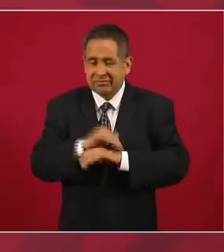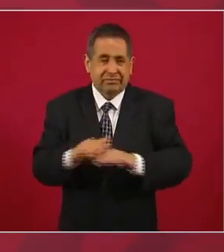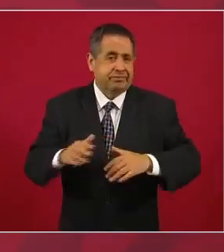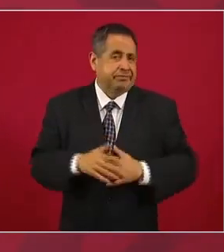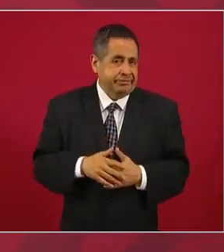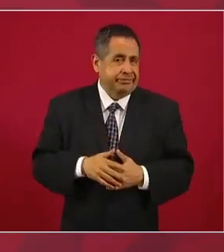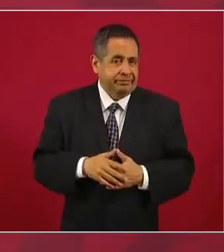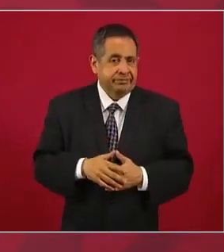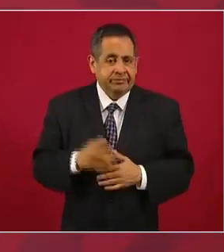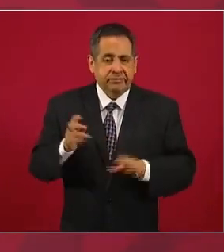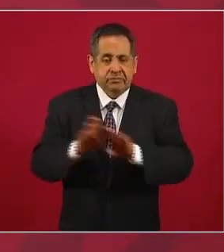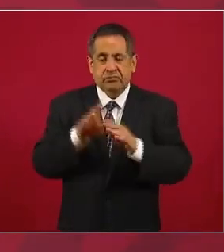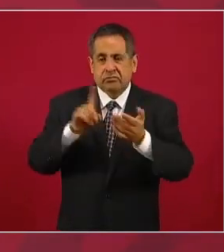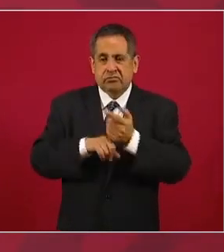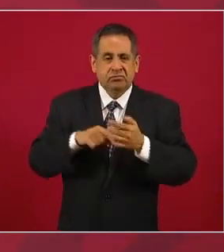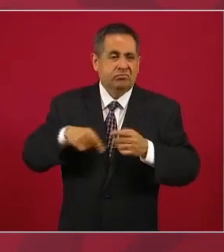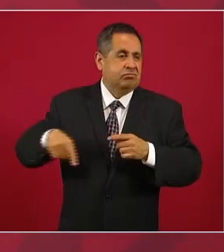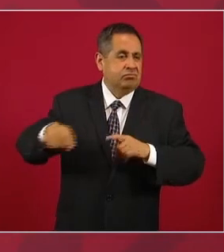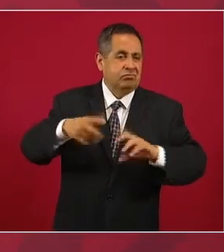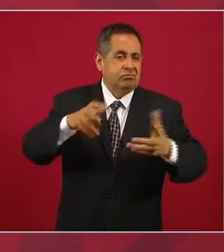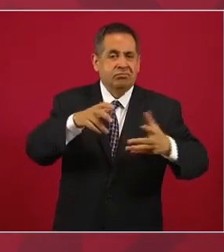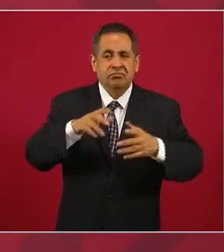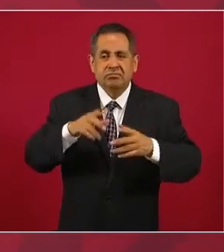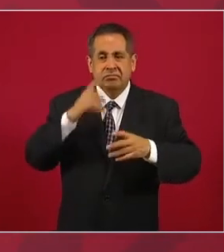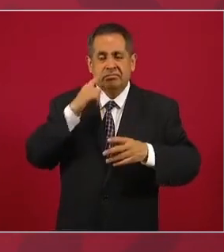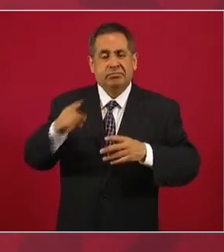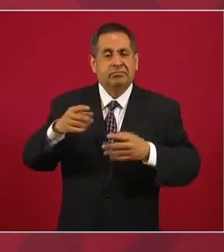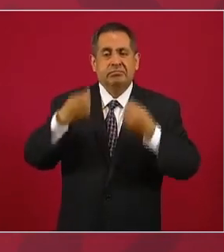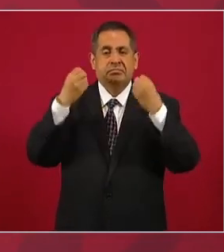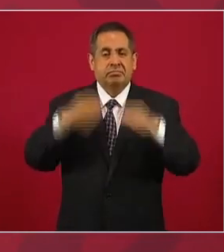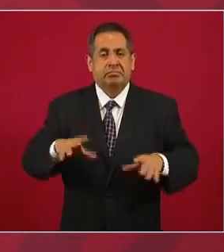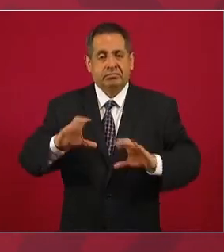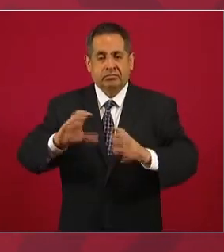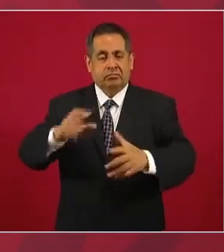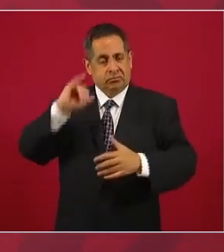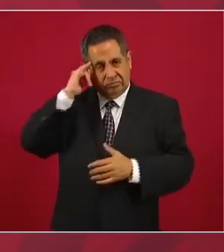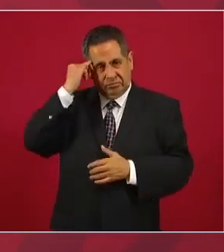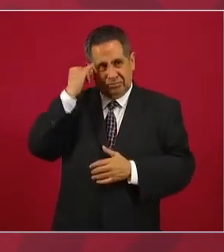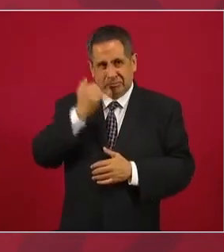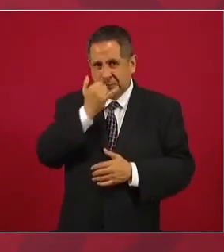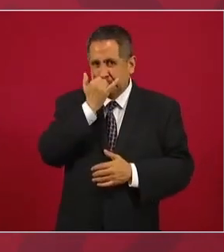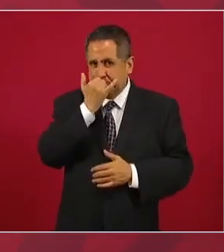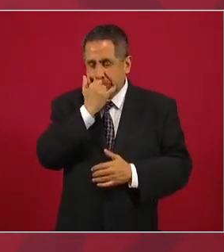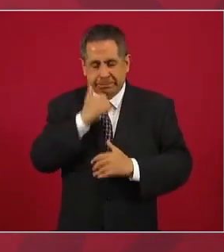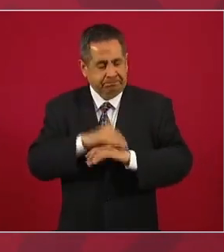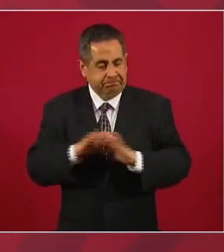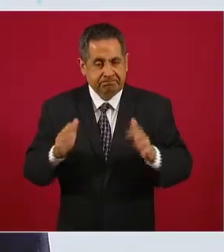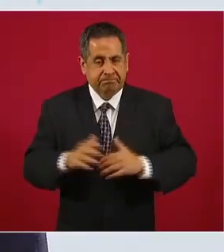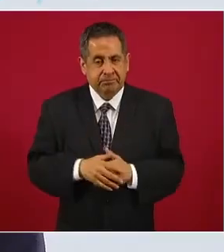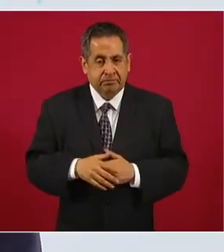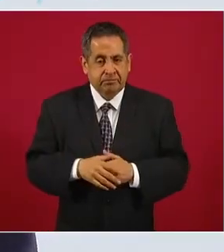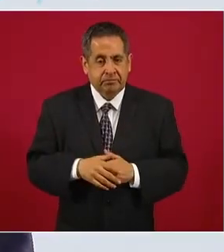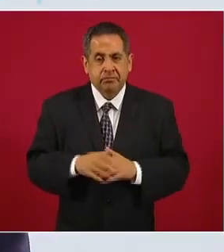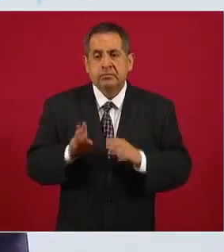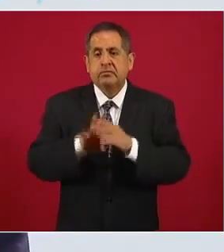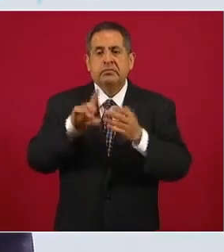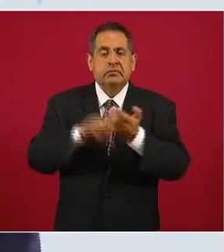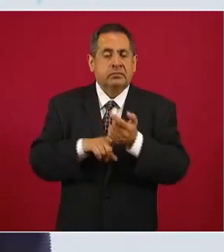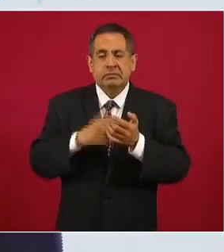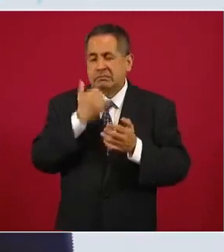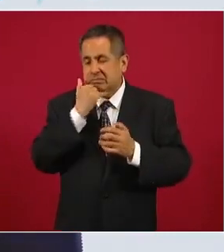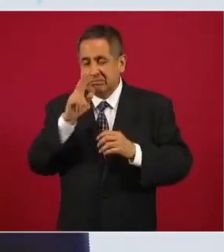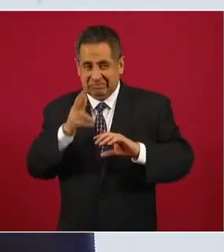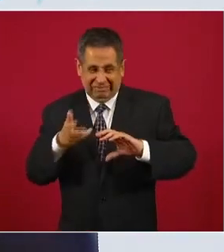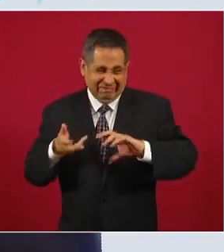el acoso depredador en contra de las comunidades indígenas, en un pronunciado